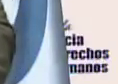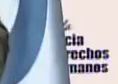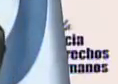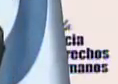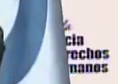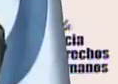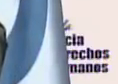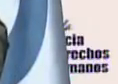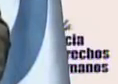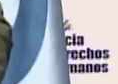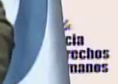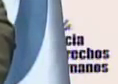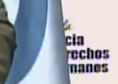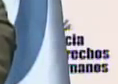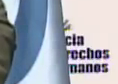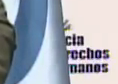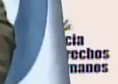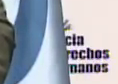d